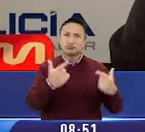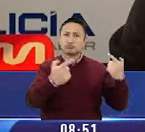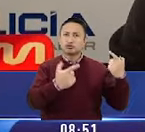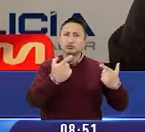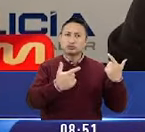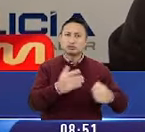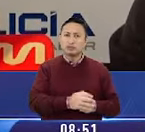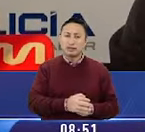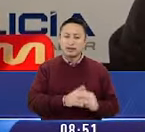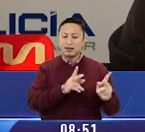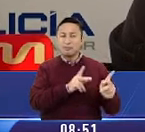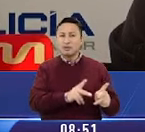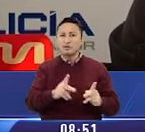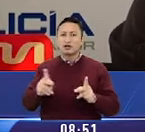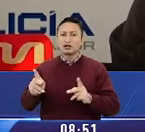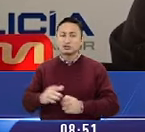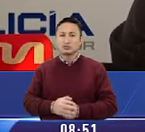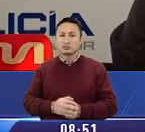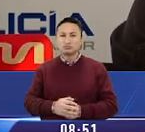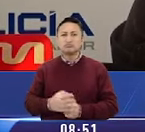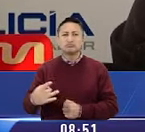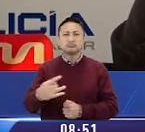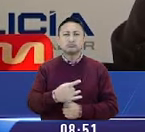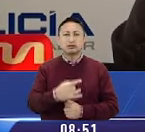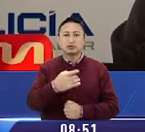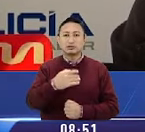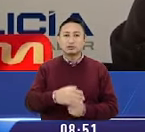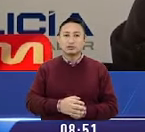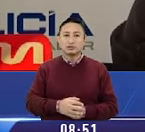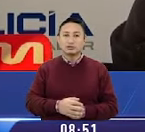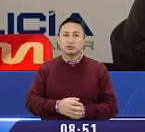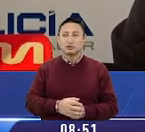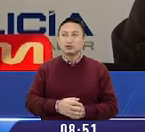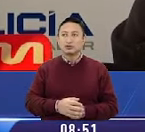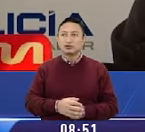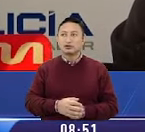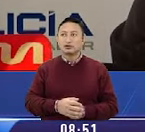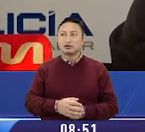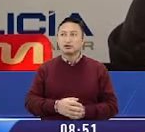encontramos planificación y encontramos un hecho muy preocupante,